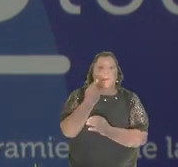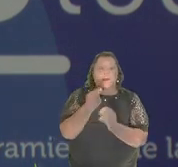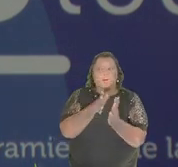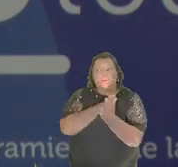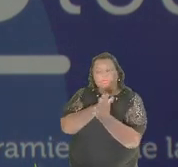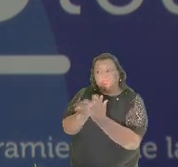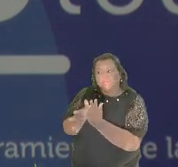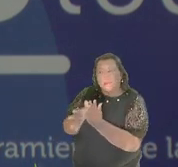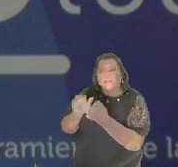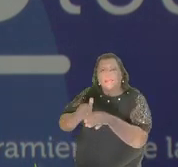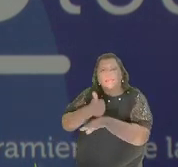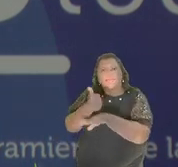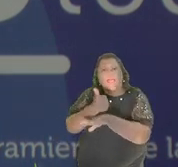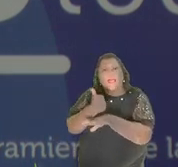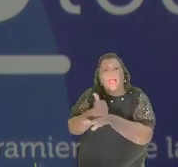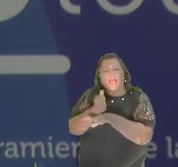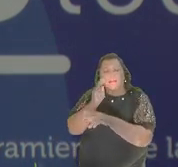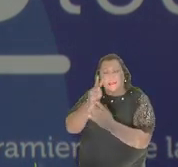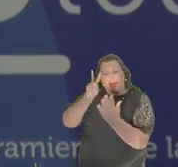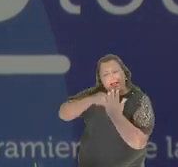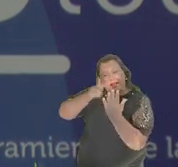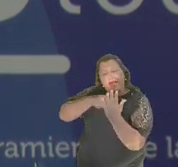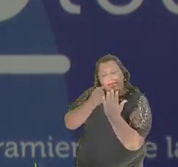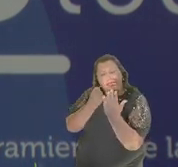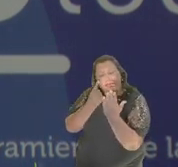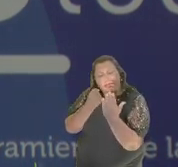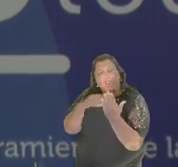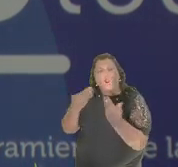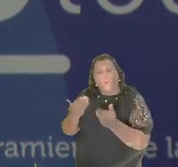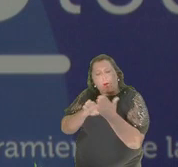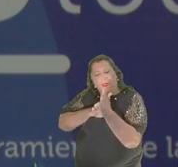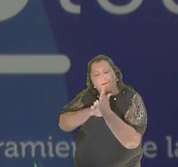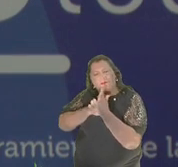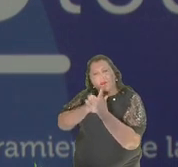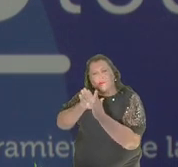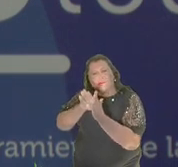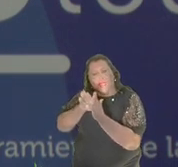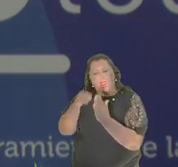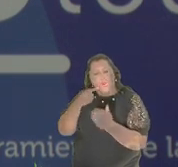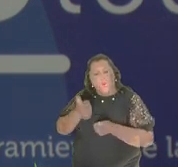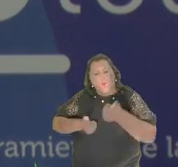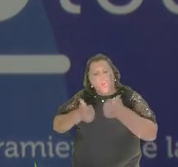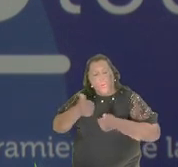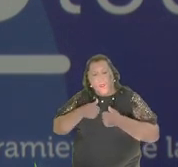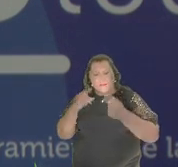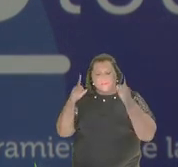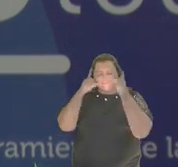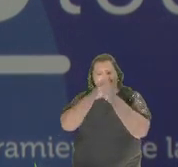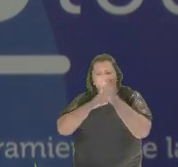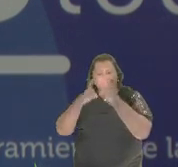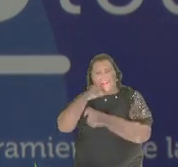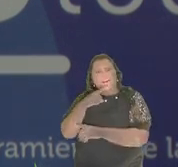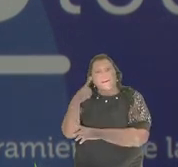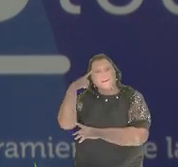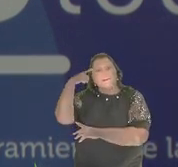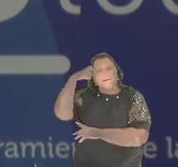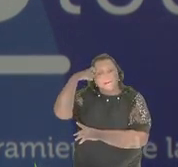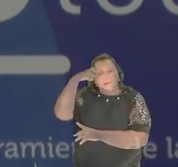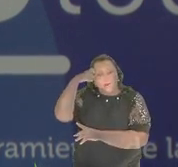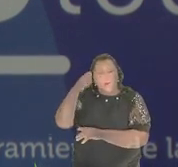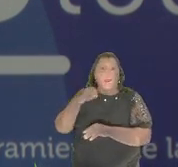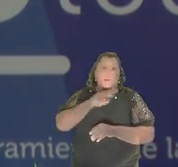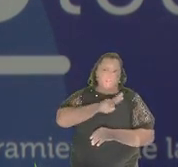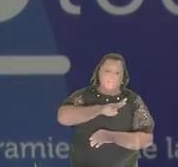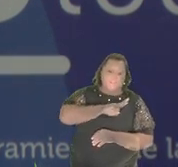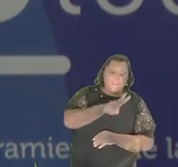la primera tarea era hacer una lectura comprensiva de ese avance y plantearnos cuáles eran los retos. En su momento con el viceministro